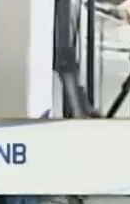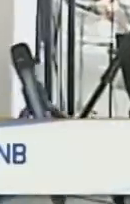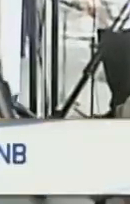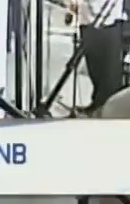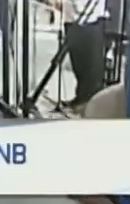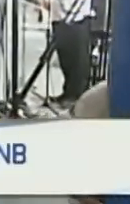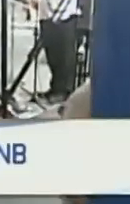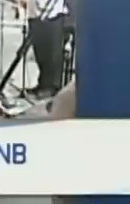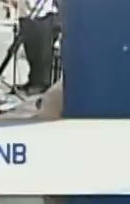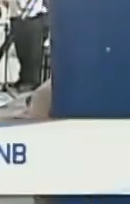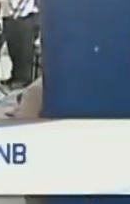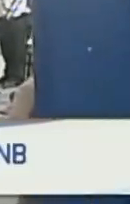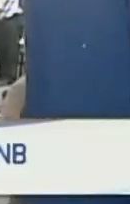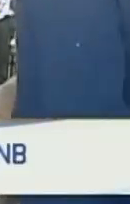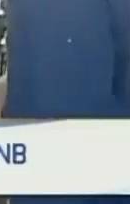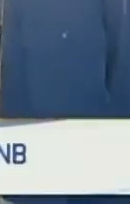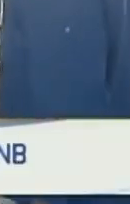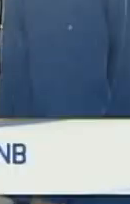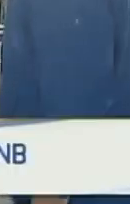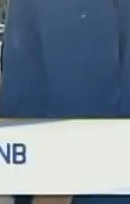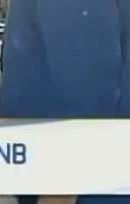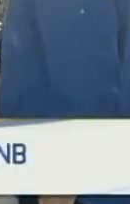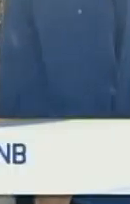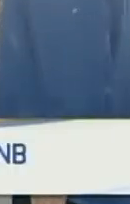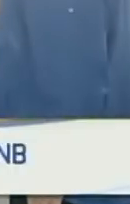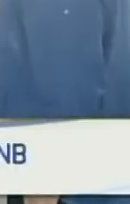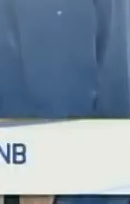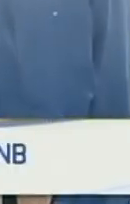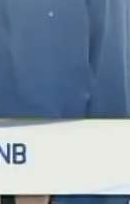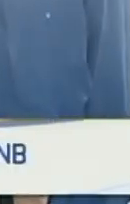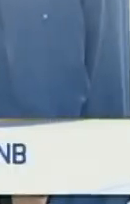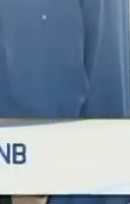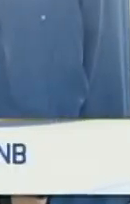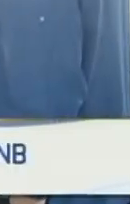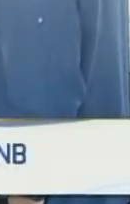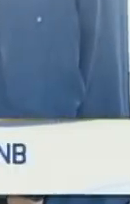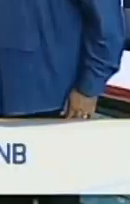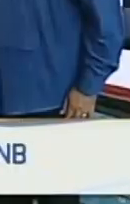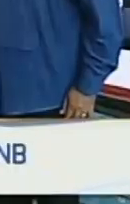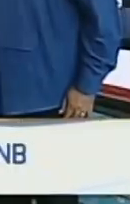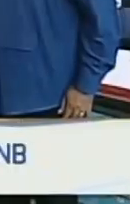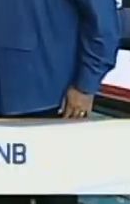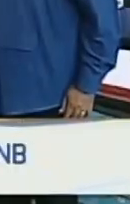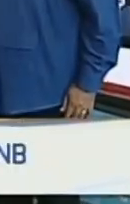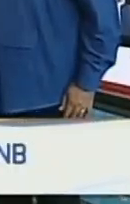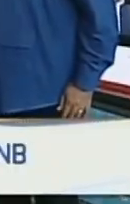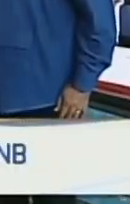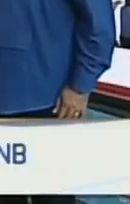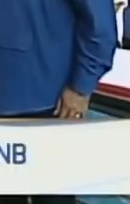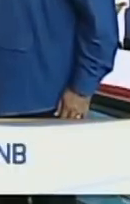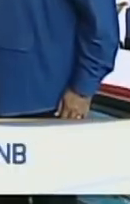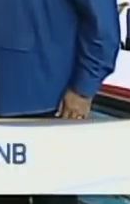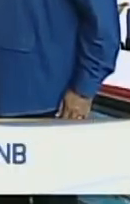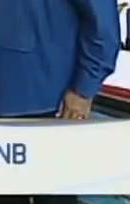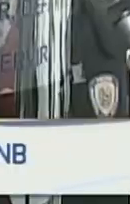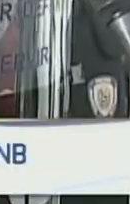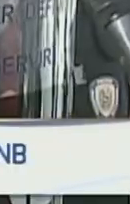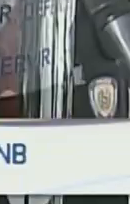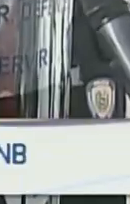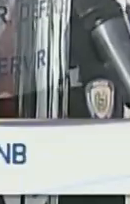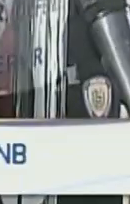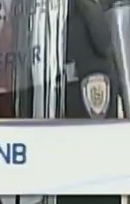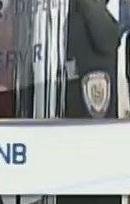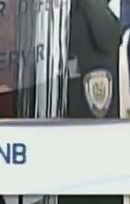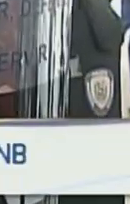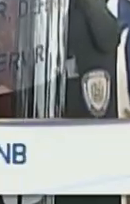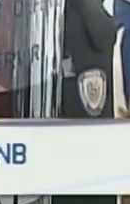De esta manera entregan un presente institucional a la máxima autoridad del país. El sol de Venezuela